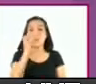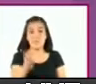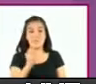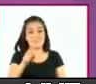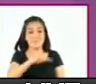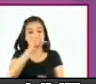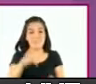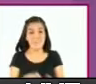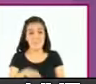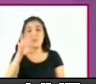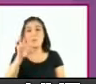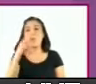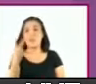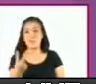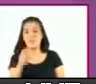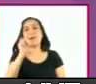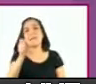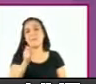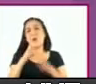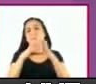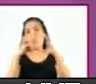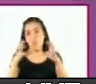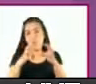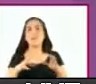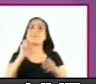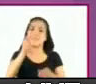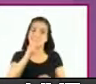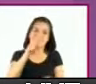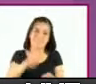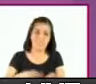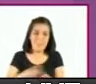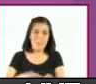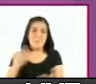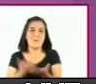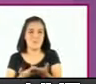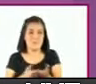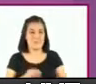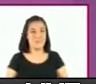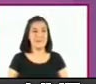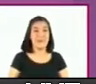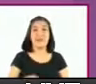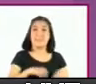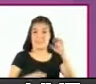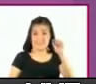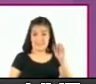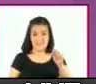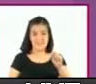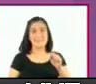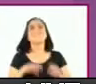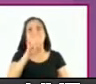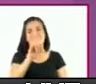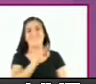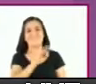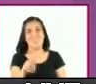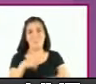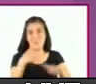posición 42 habrá un globo color rosa. El 60 sí es múltiplo de 4. Por lo tanto, en la